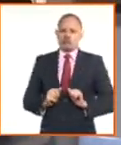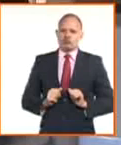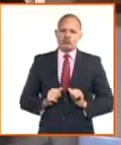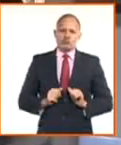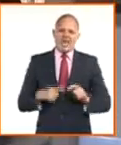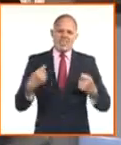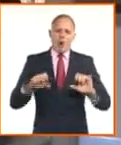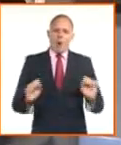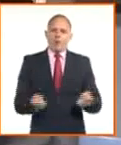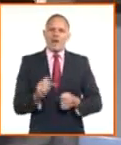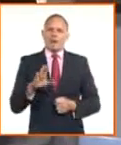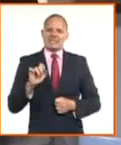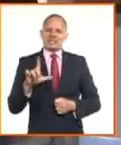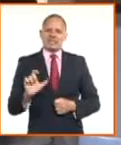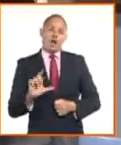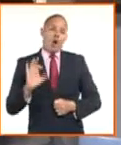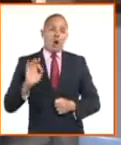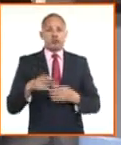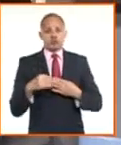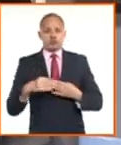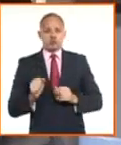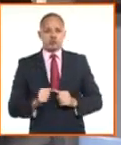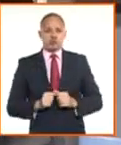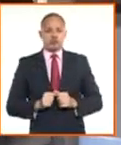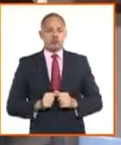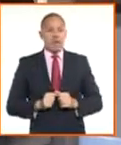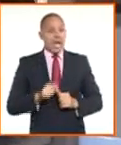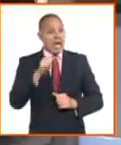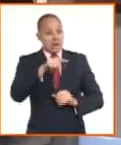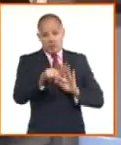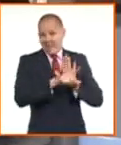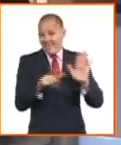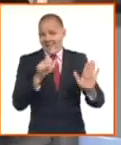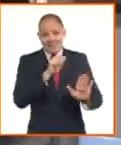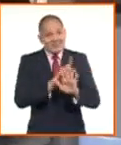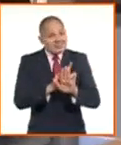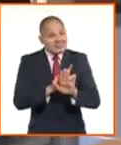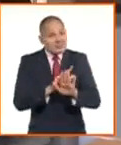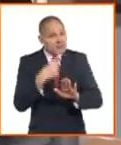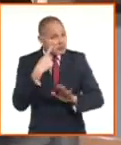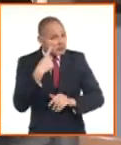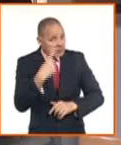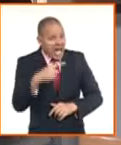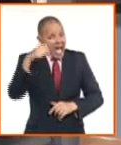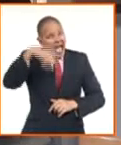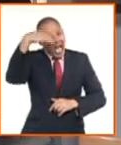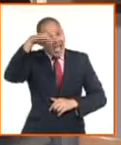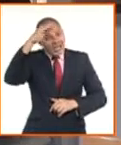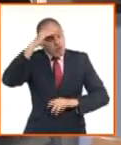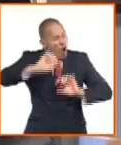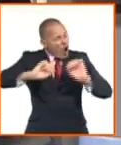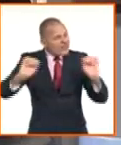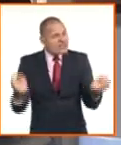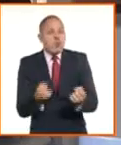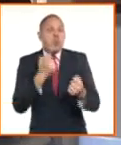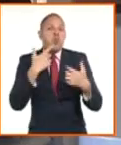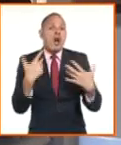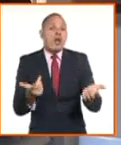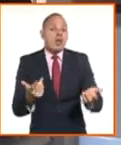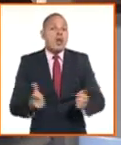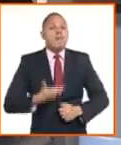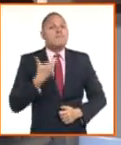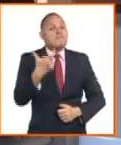unirnos todos para corregir eso. Vamos en esa dirección. Pero si nosotros mismos no aceptamos la moneda nacional no va a tener